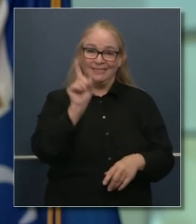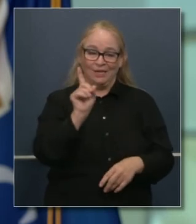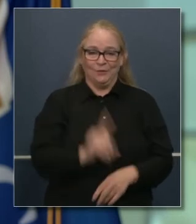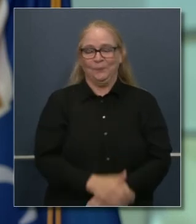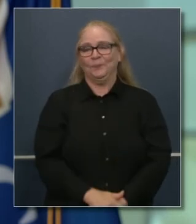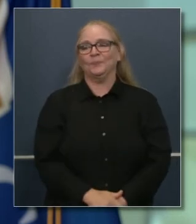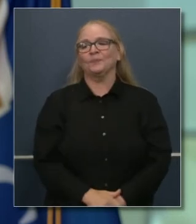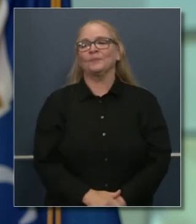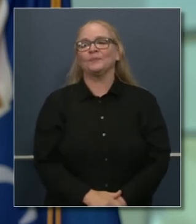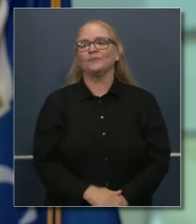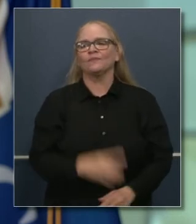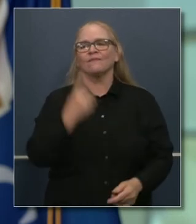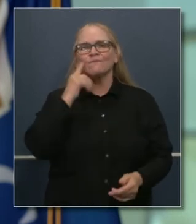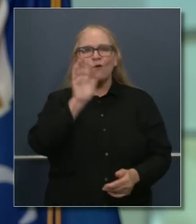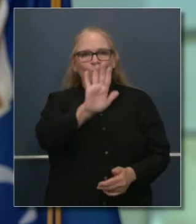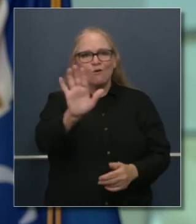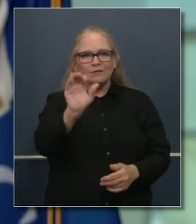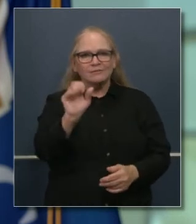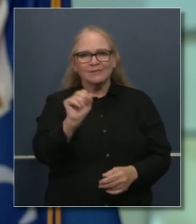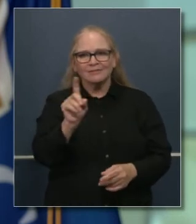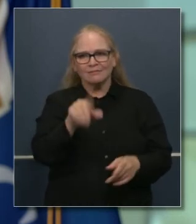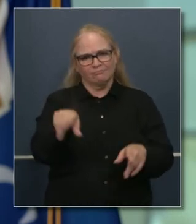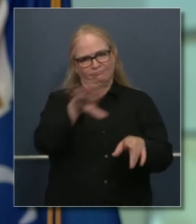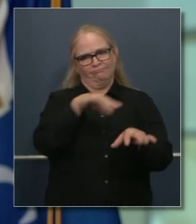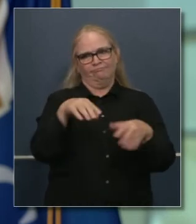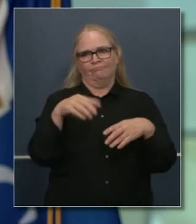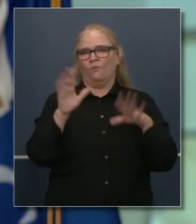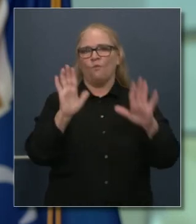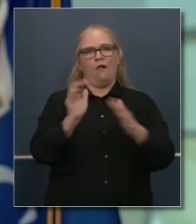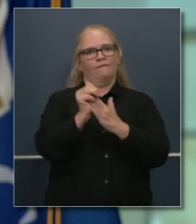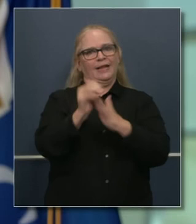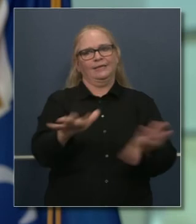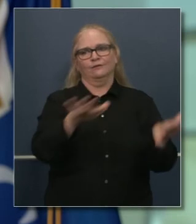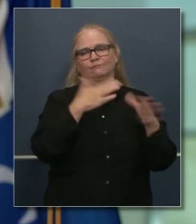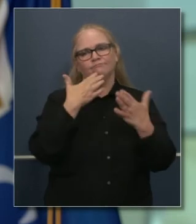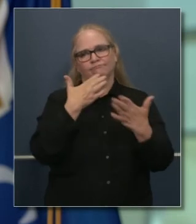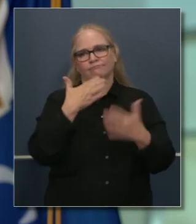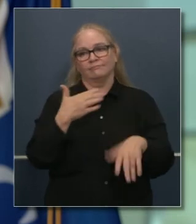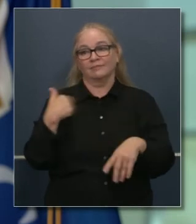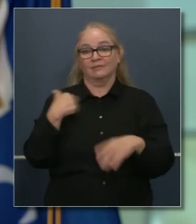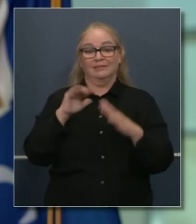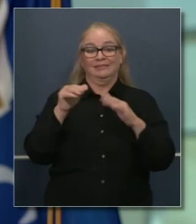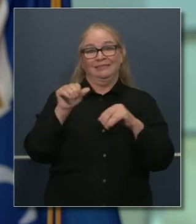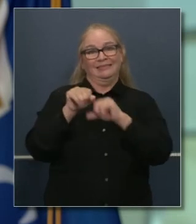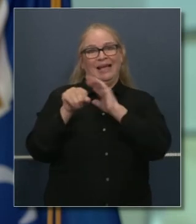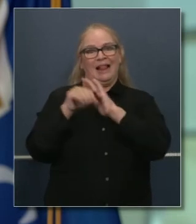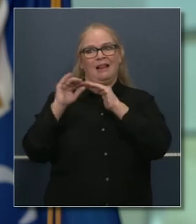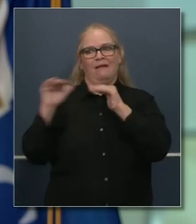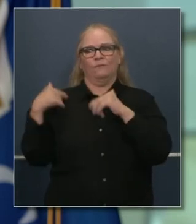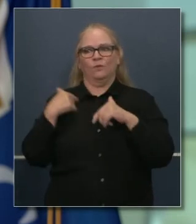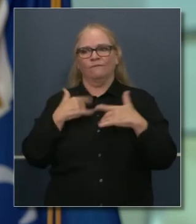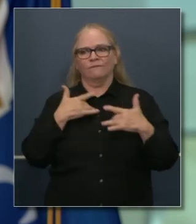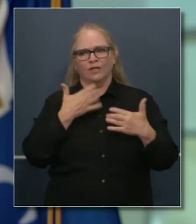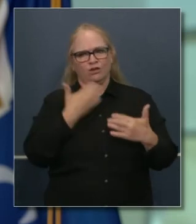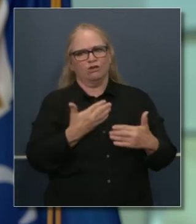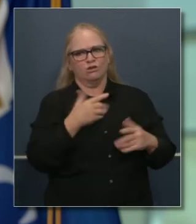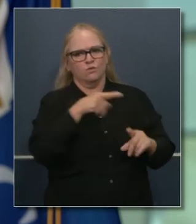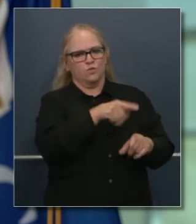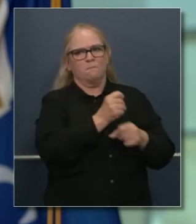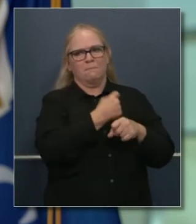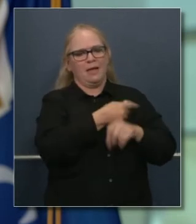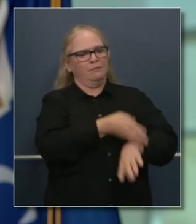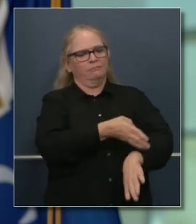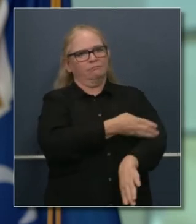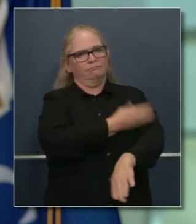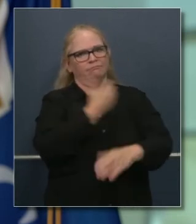sólo de parte de ese condado sino del estado de california da mucho aliento ver esto nos da gusto ver el